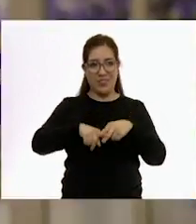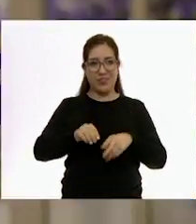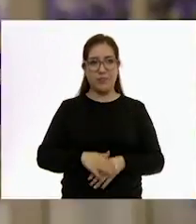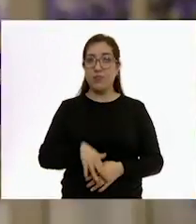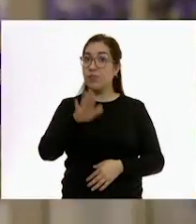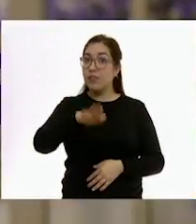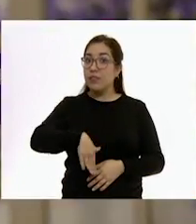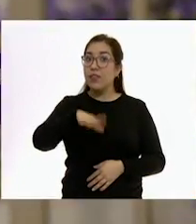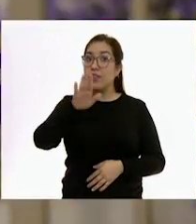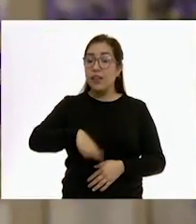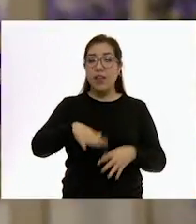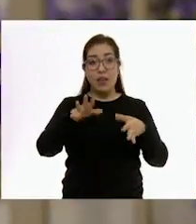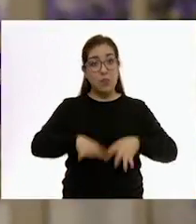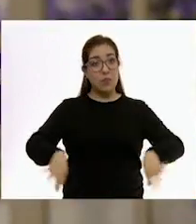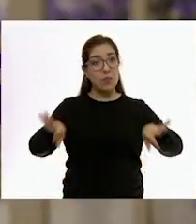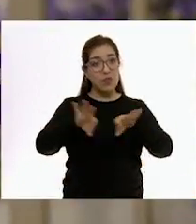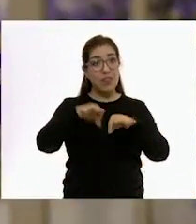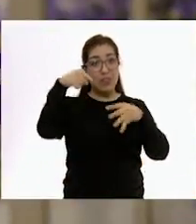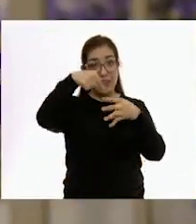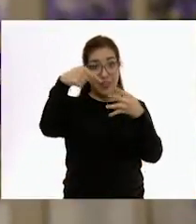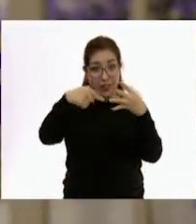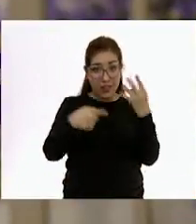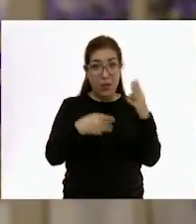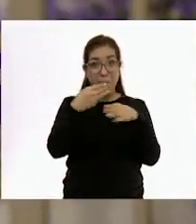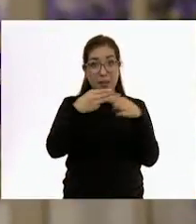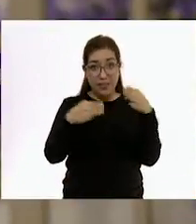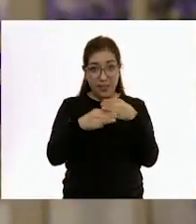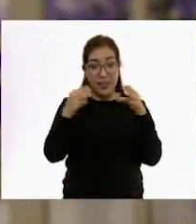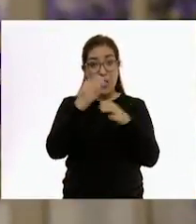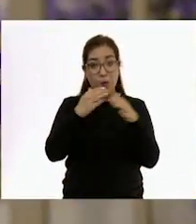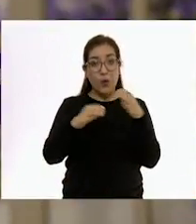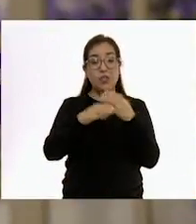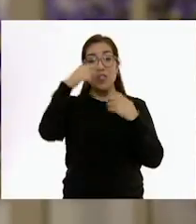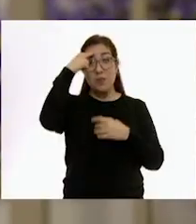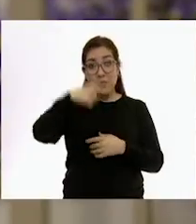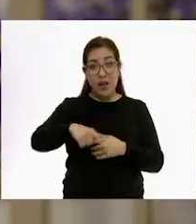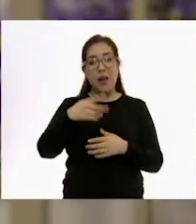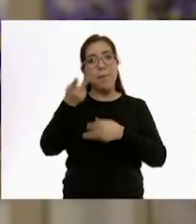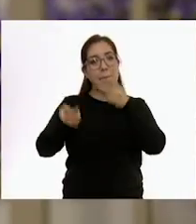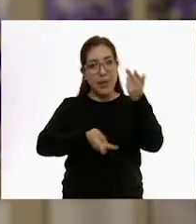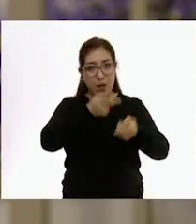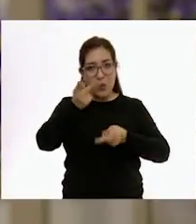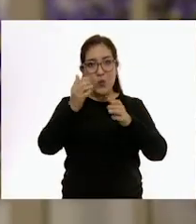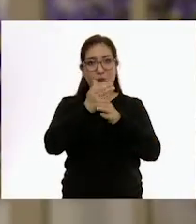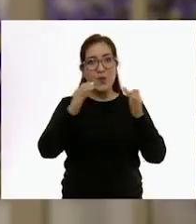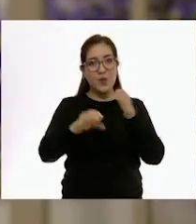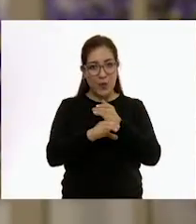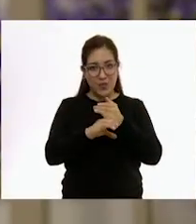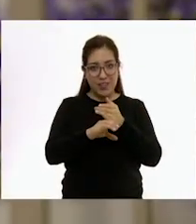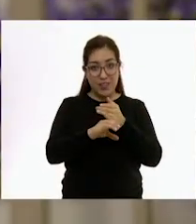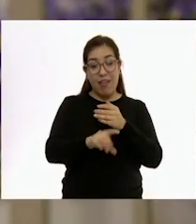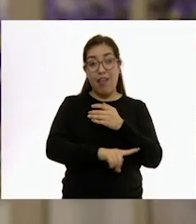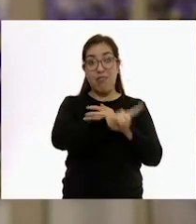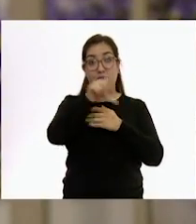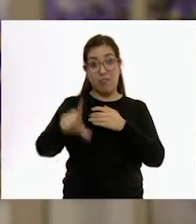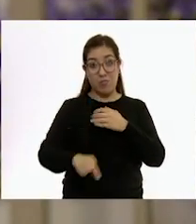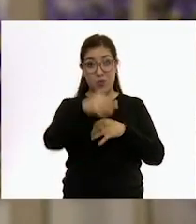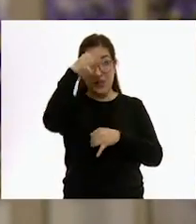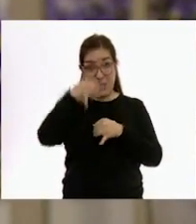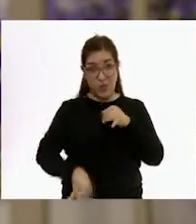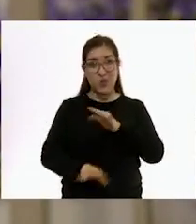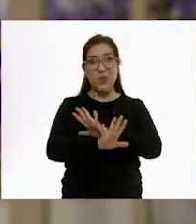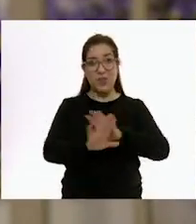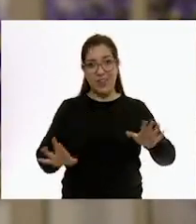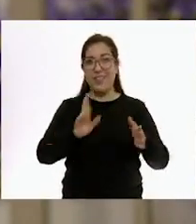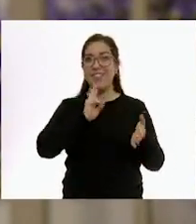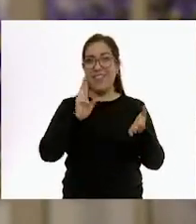olvides tus materiales para anotar las preguntas y actividades que se te piden para que cuando acabe